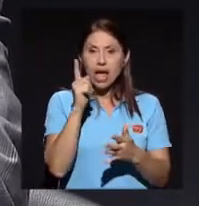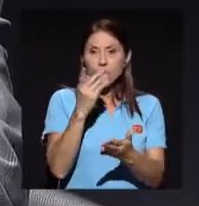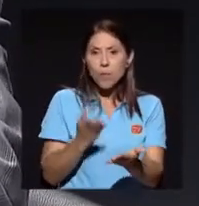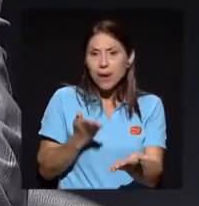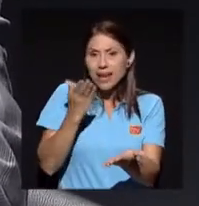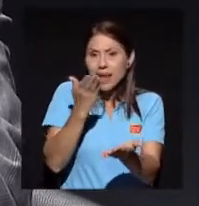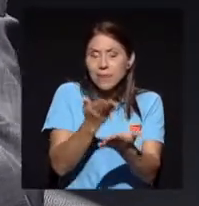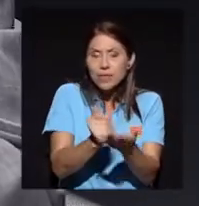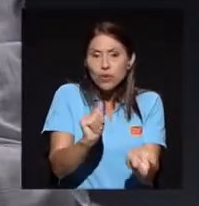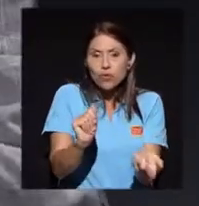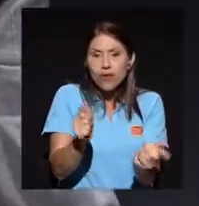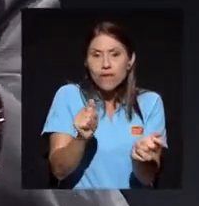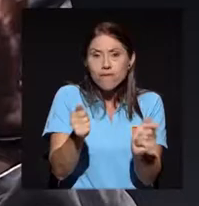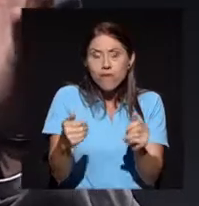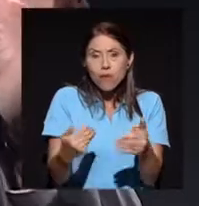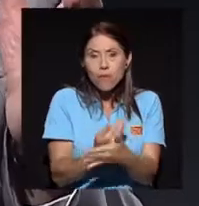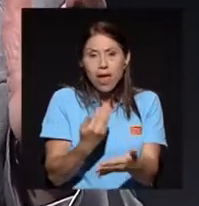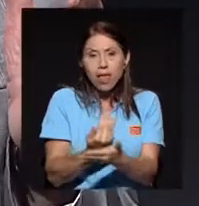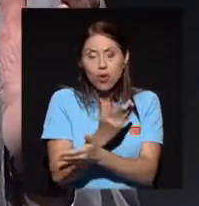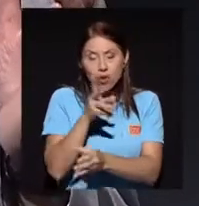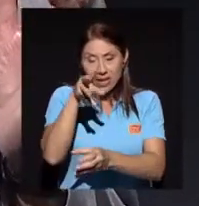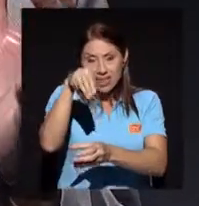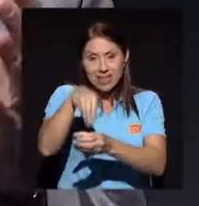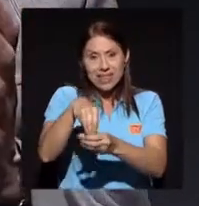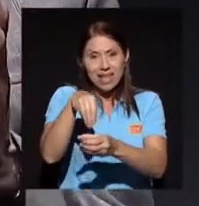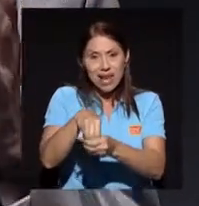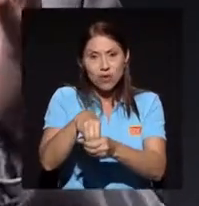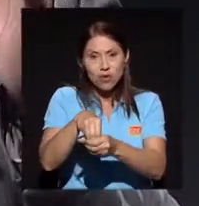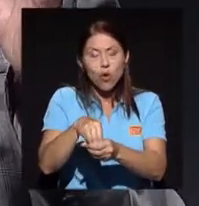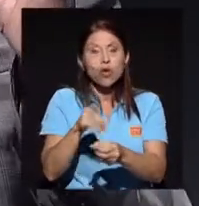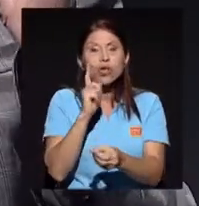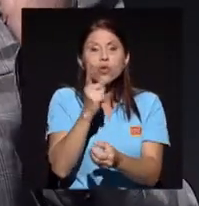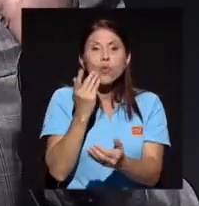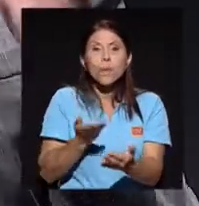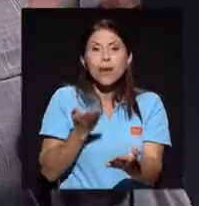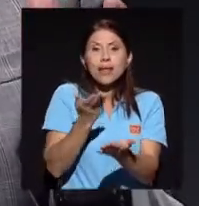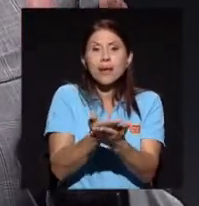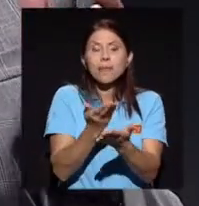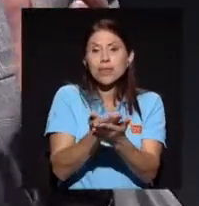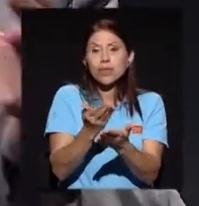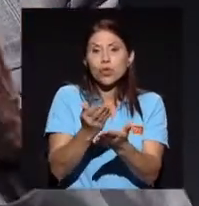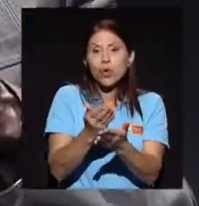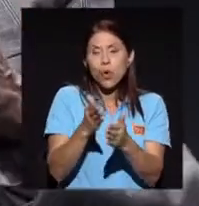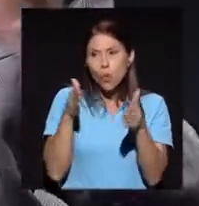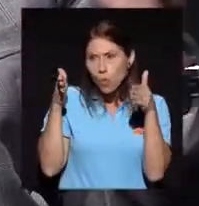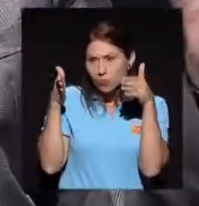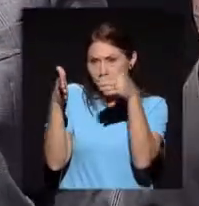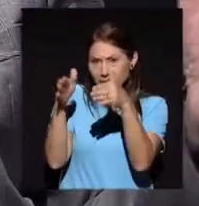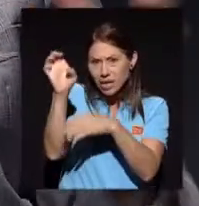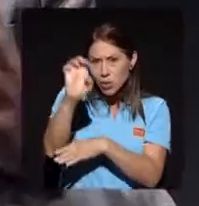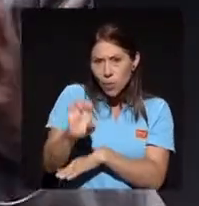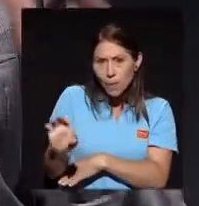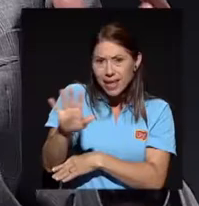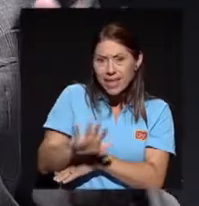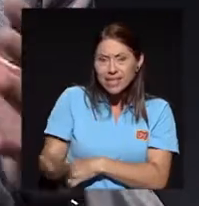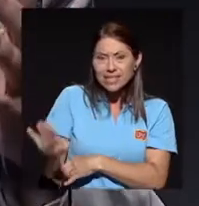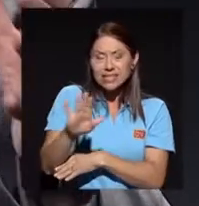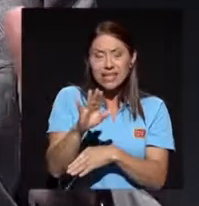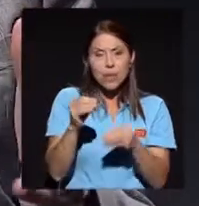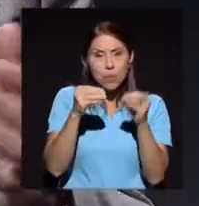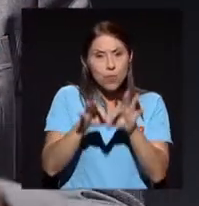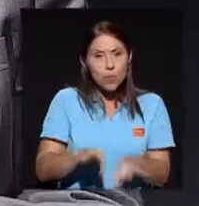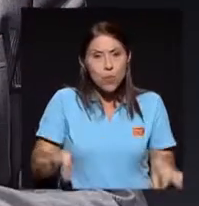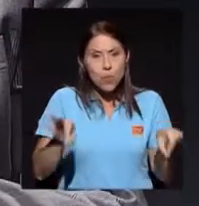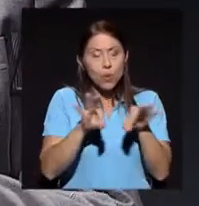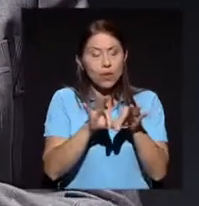interno y un gran planteamiento muy importante europeísta de amplitud de apertura de